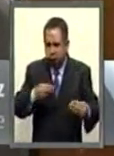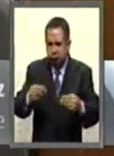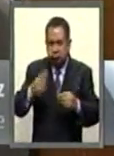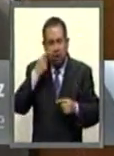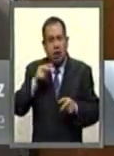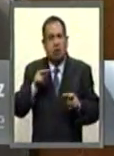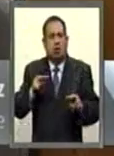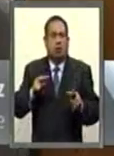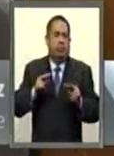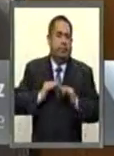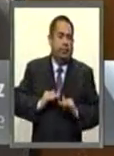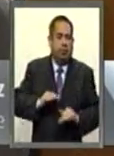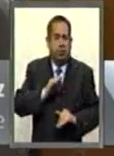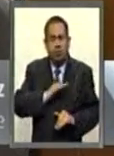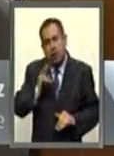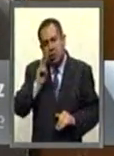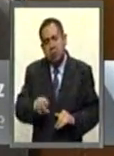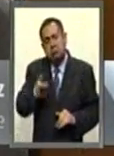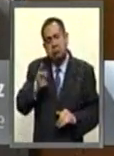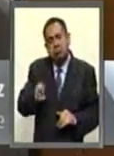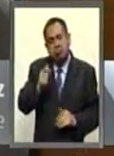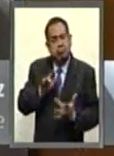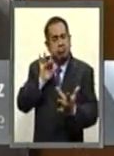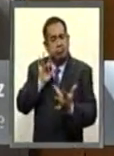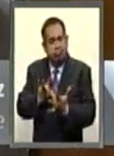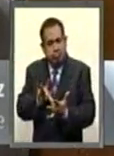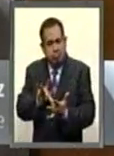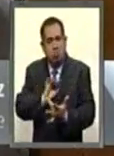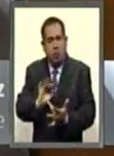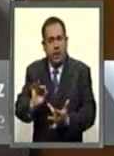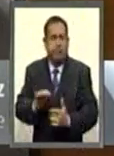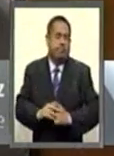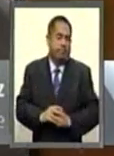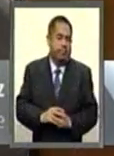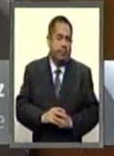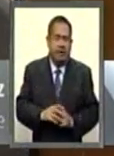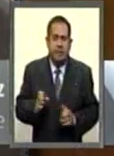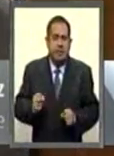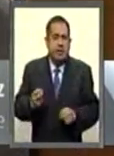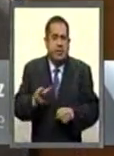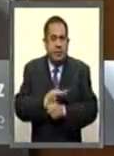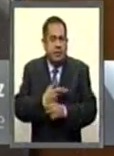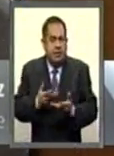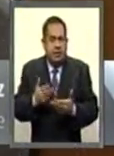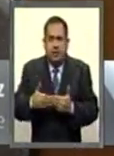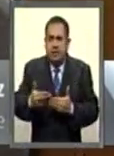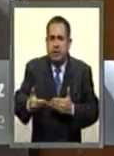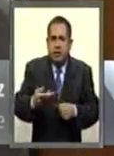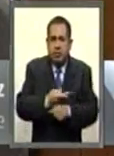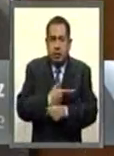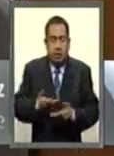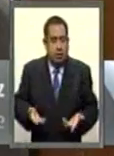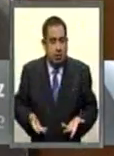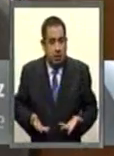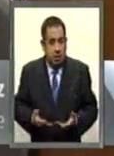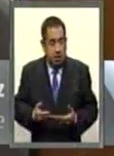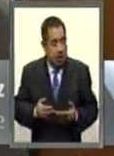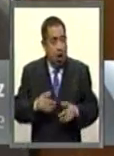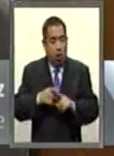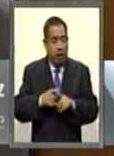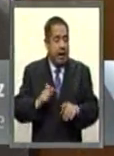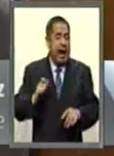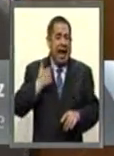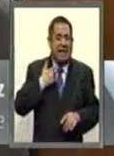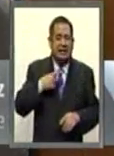lo que permitía que pudieran recibir la señal. Pero ¿qué sucedió? ¿Qué sucede? ¿Qué está sucediendo con todos